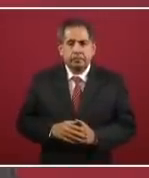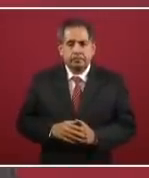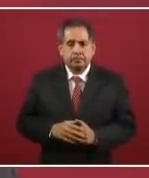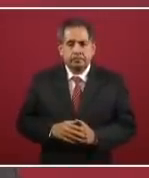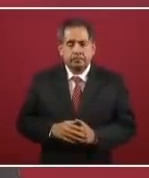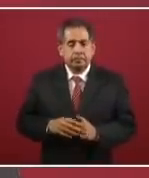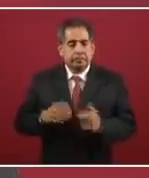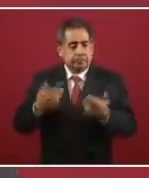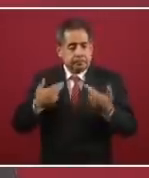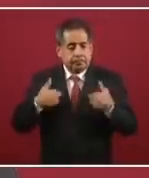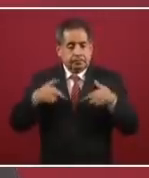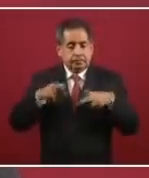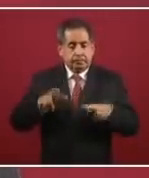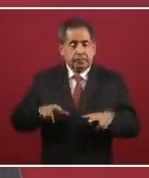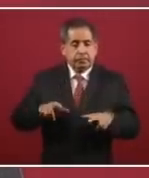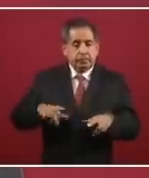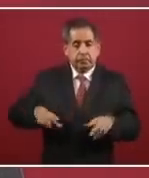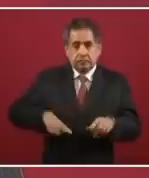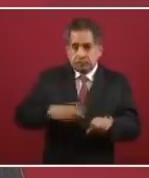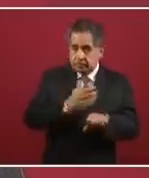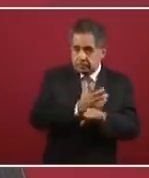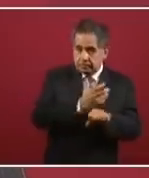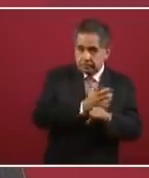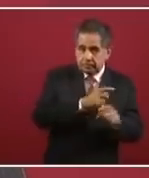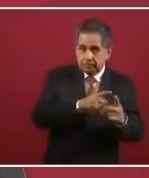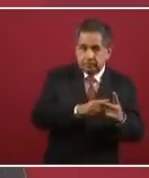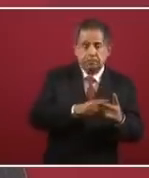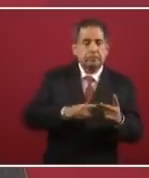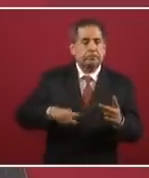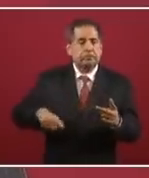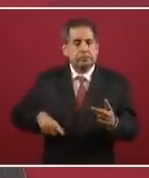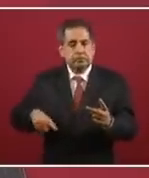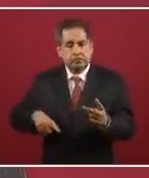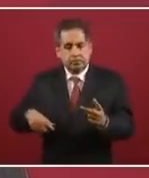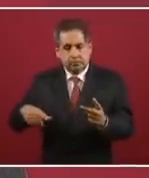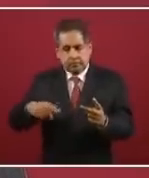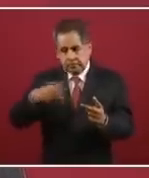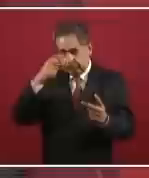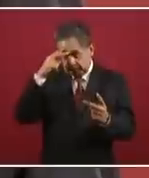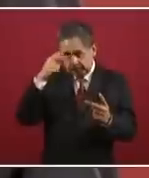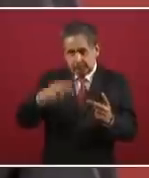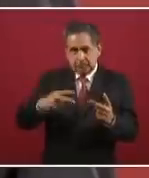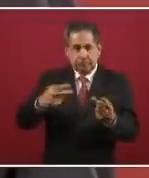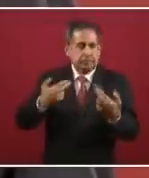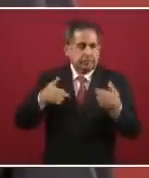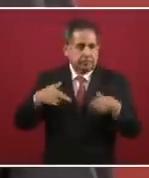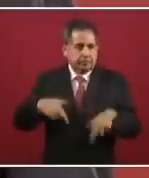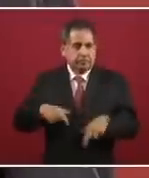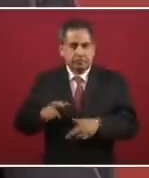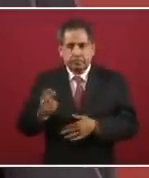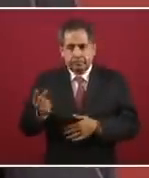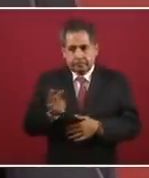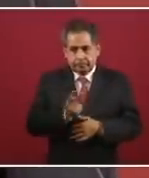los representantes del gobierno de Estados Unidos y los representantes del gobierno de México